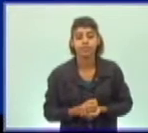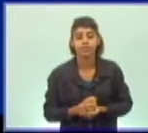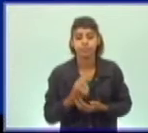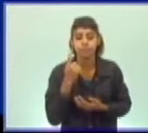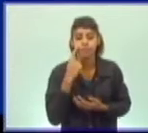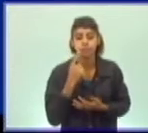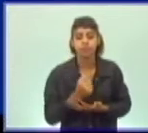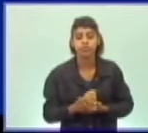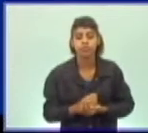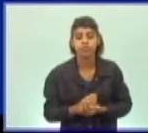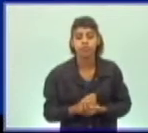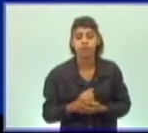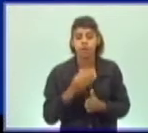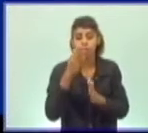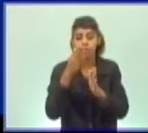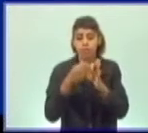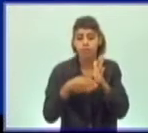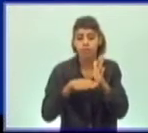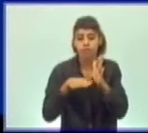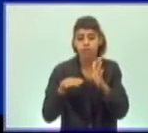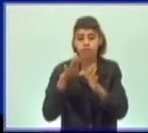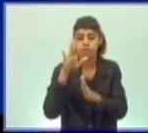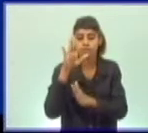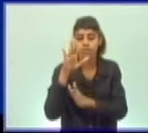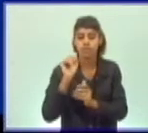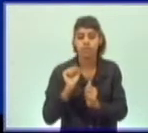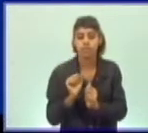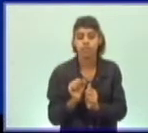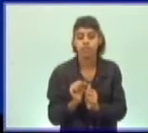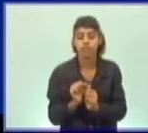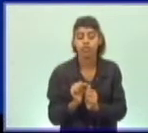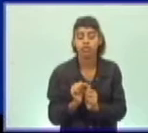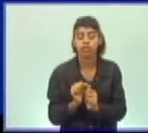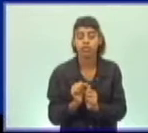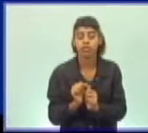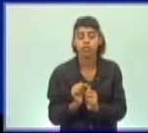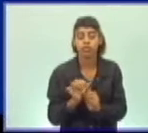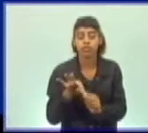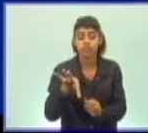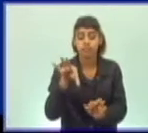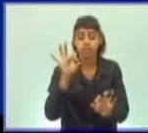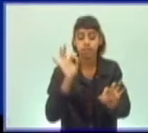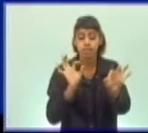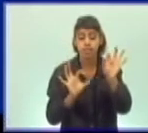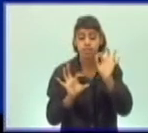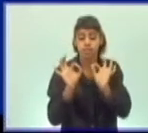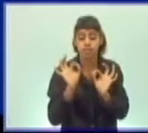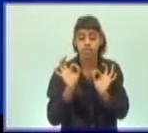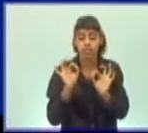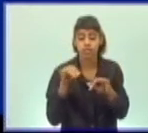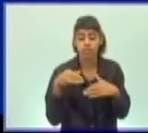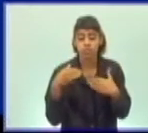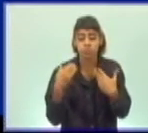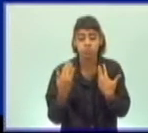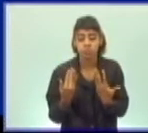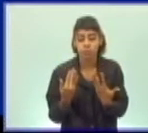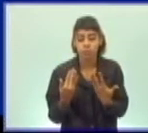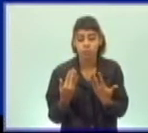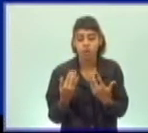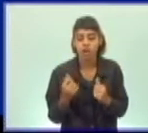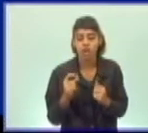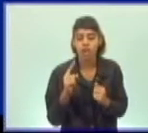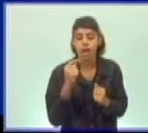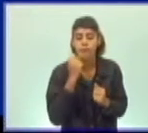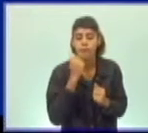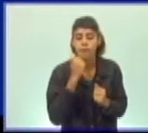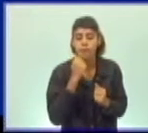en el periodo 5, y el elemento astato, seleccione el elemento que sus óxidos e hidróxidos son